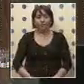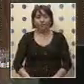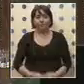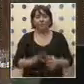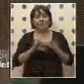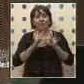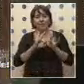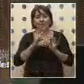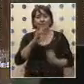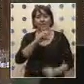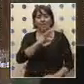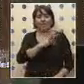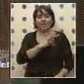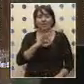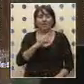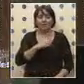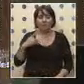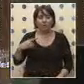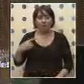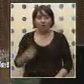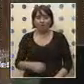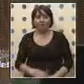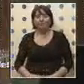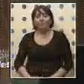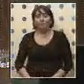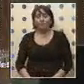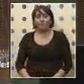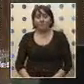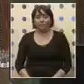Gracias, señor Diputado. Tiene la palabra el Diputado S. Belónio.